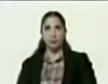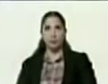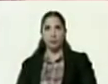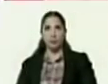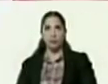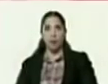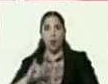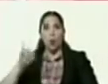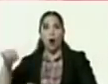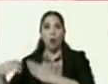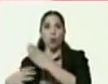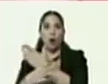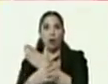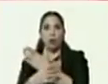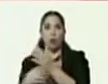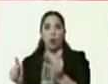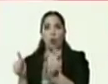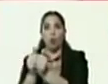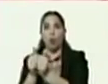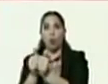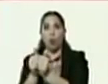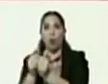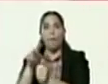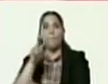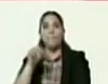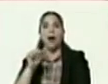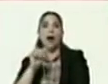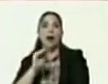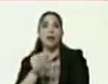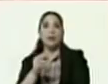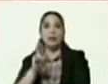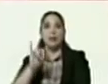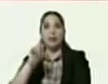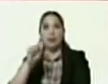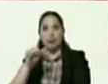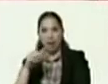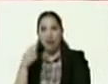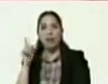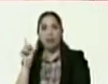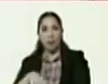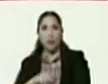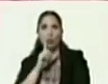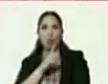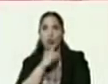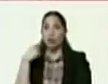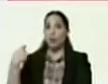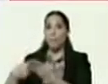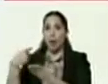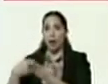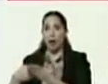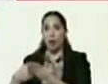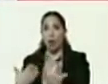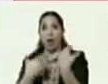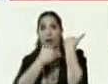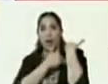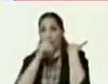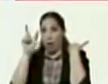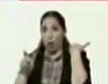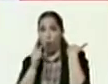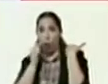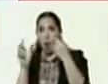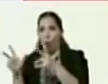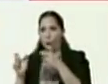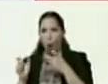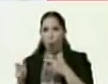Juan Guaidó con Argenis Baca, alias Vaquita, también conocido como El Financista, que es el encargado del cobro de